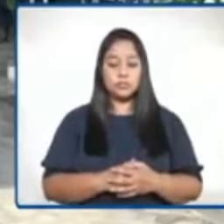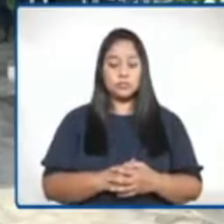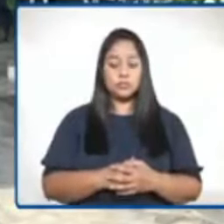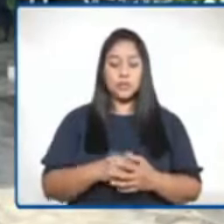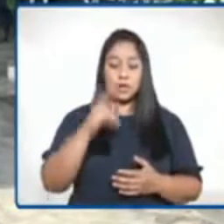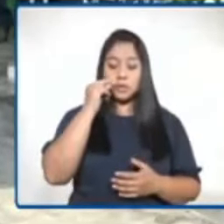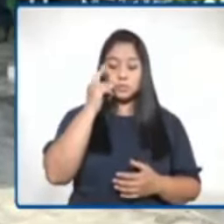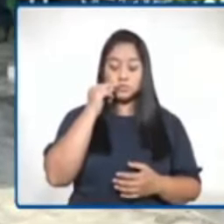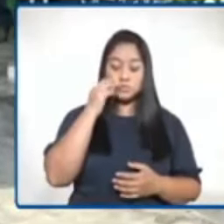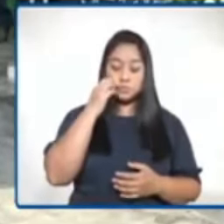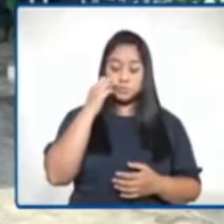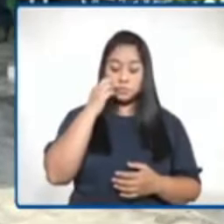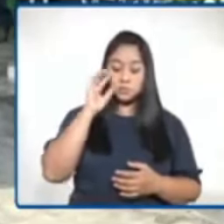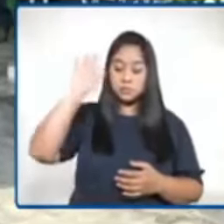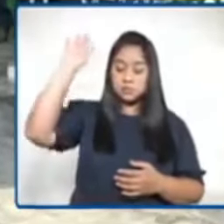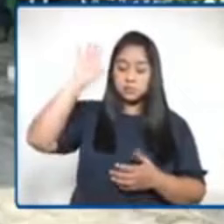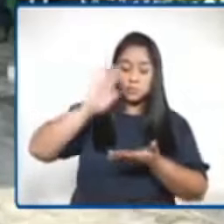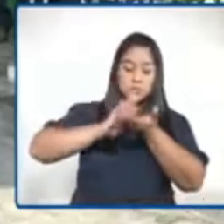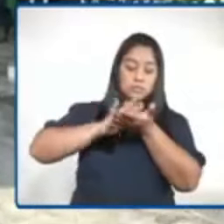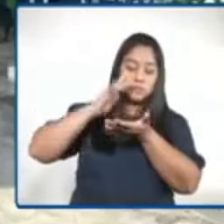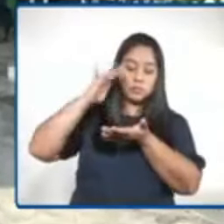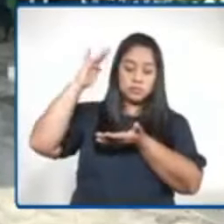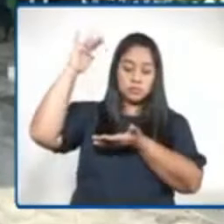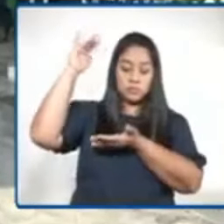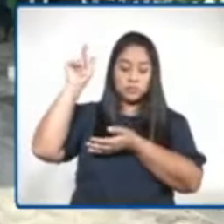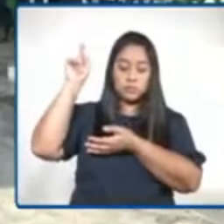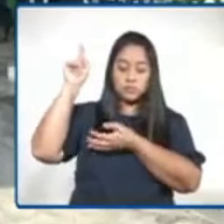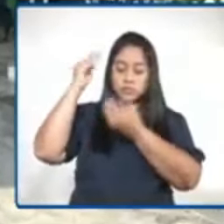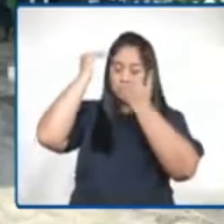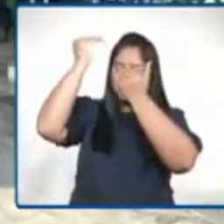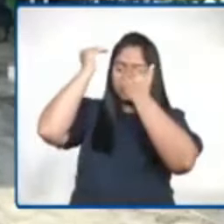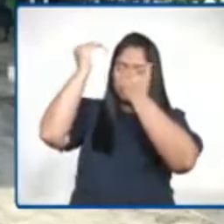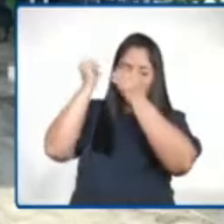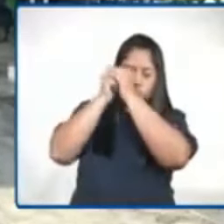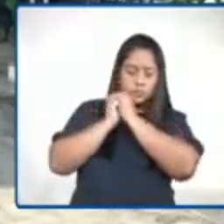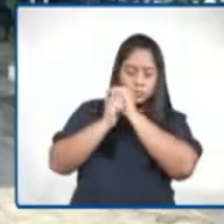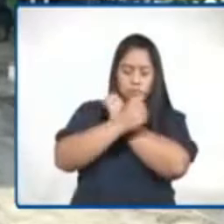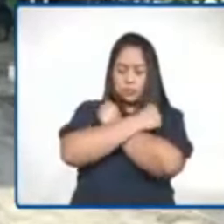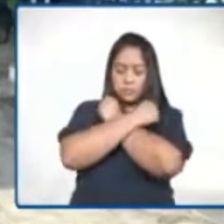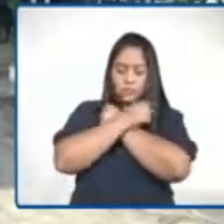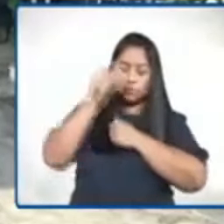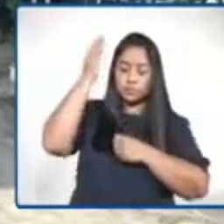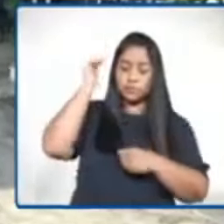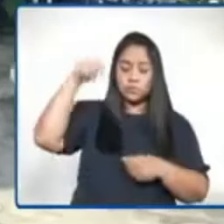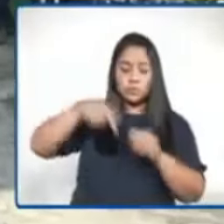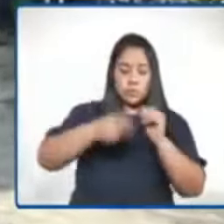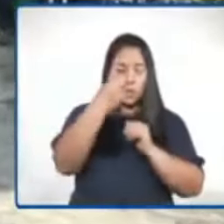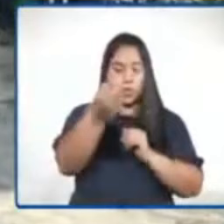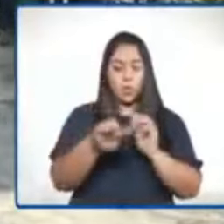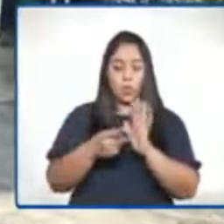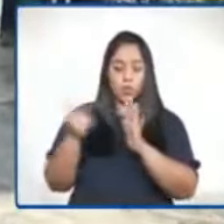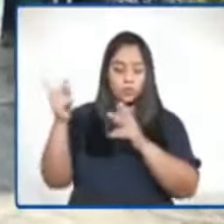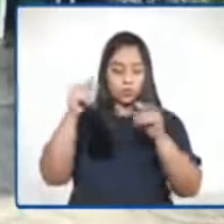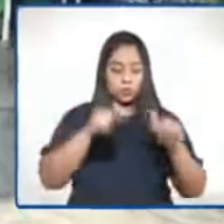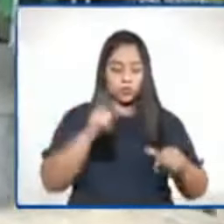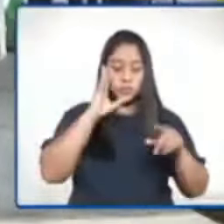Padre y buen Dios que estás en gloria, te damos gracias, amado Dios, una vez más, por estar, Padre,